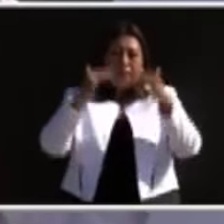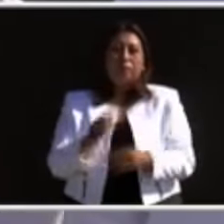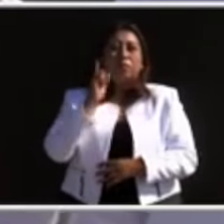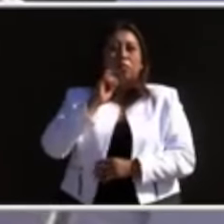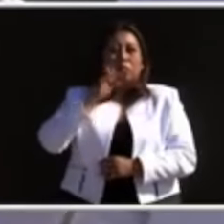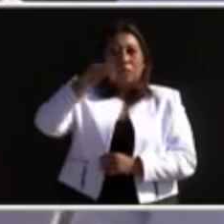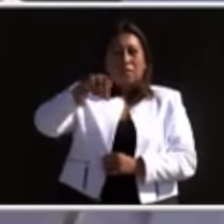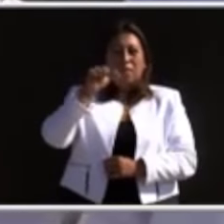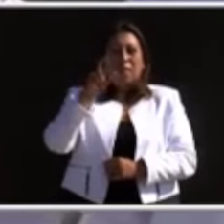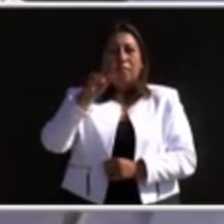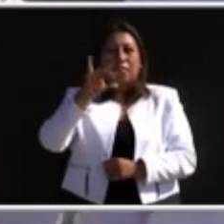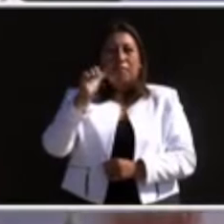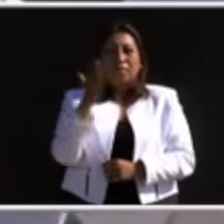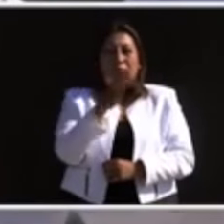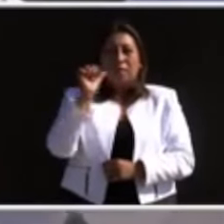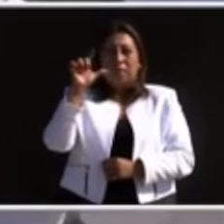Familia.